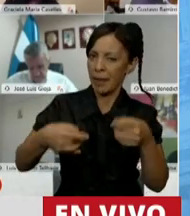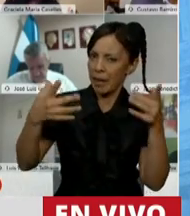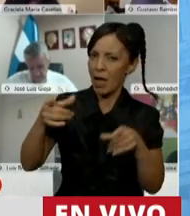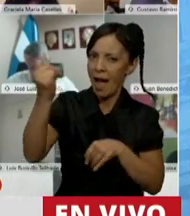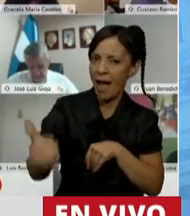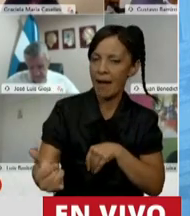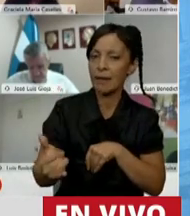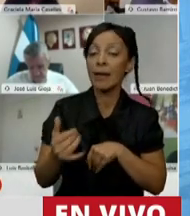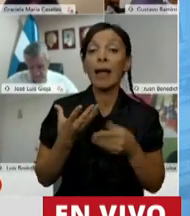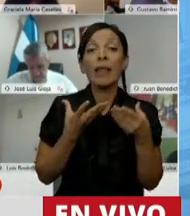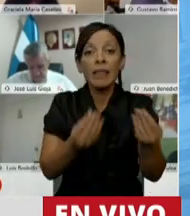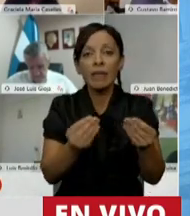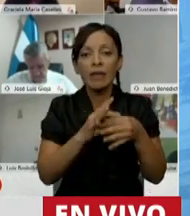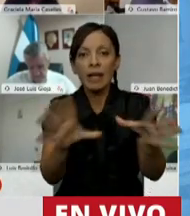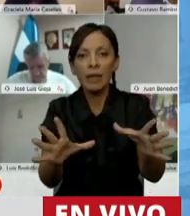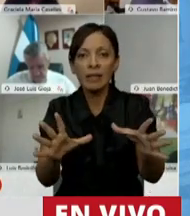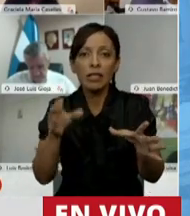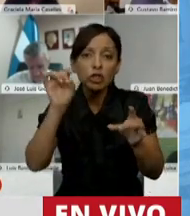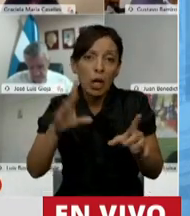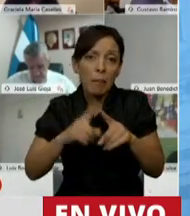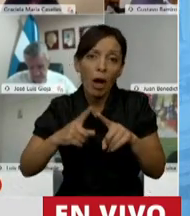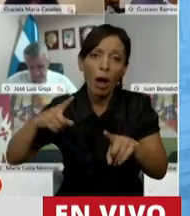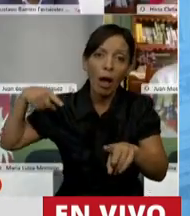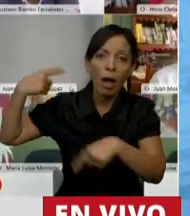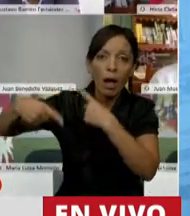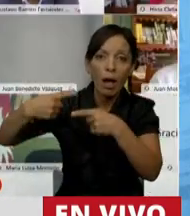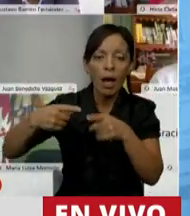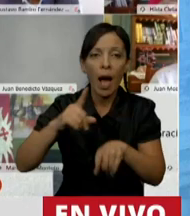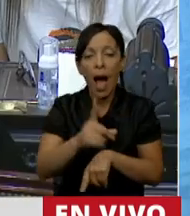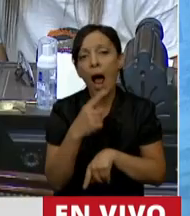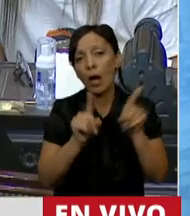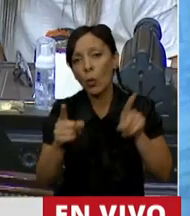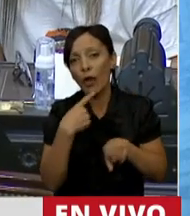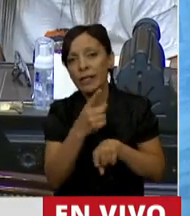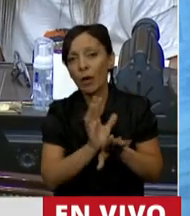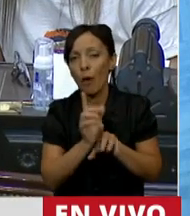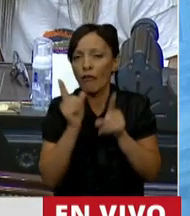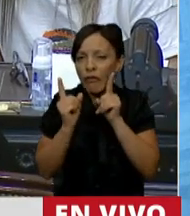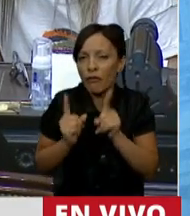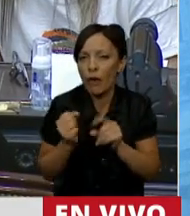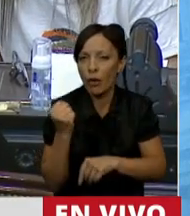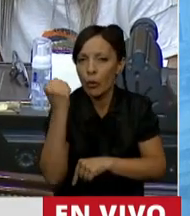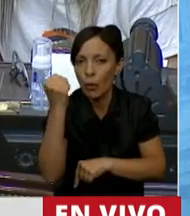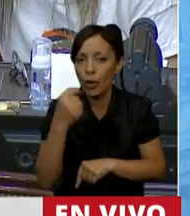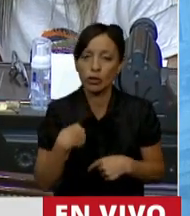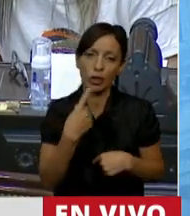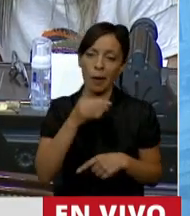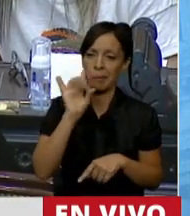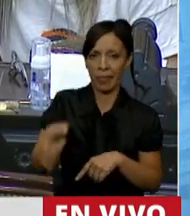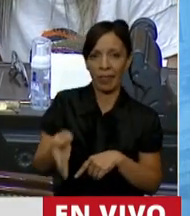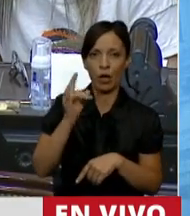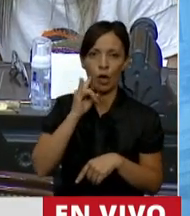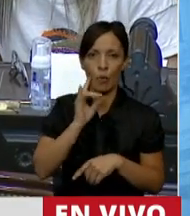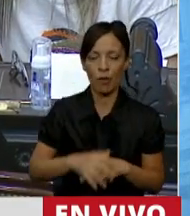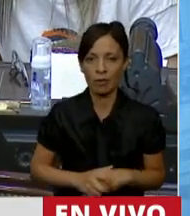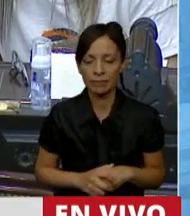Defender libertades solo heredadas, algunos lo llaman conservadurismo, yo lo llamo comodidad. Los enemigos de la